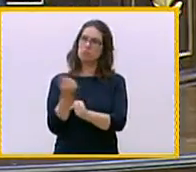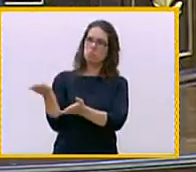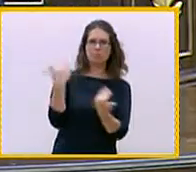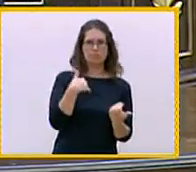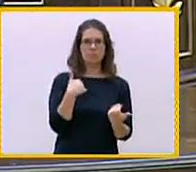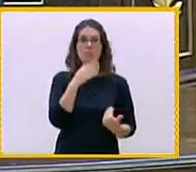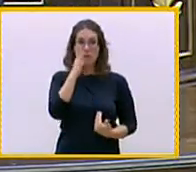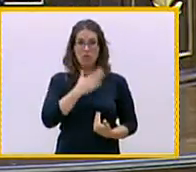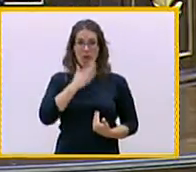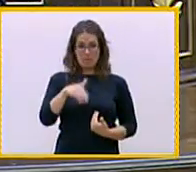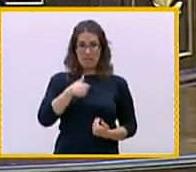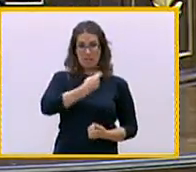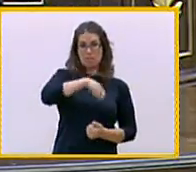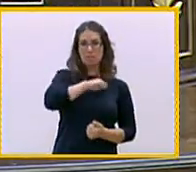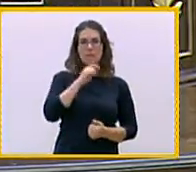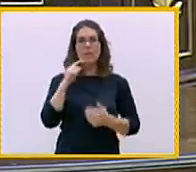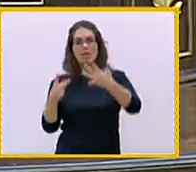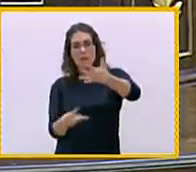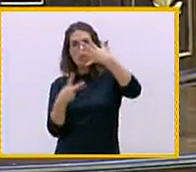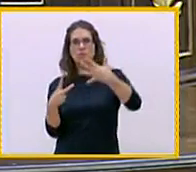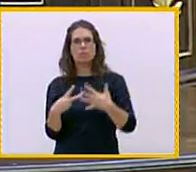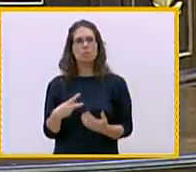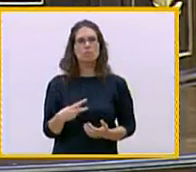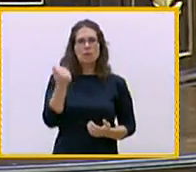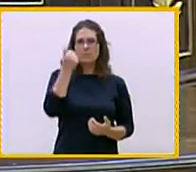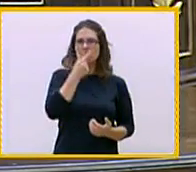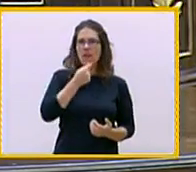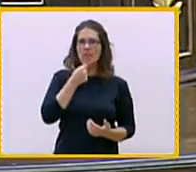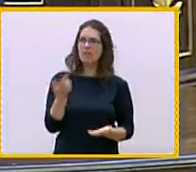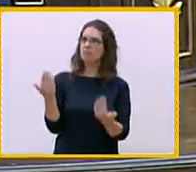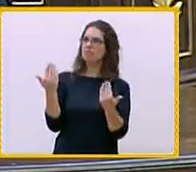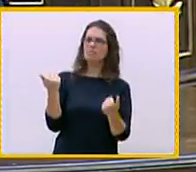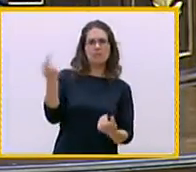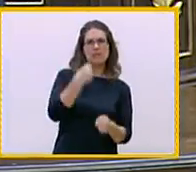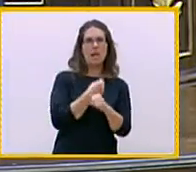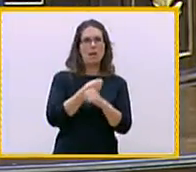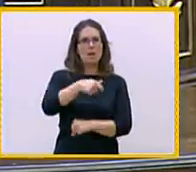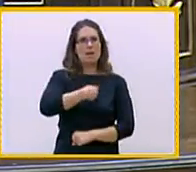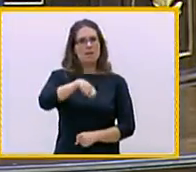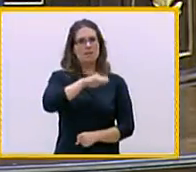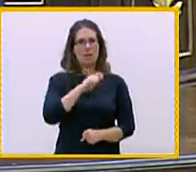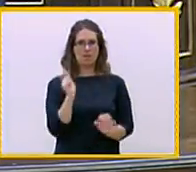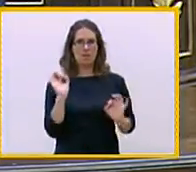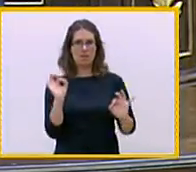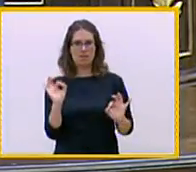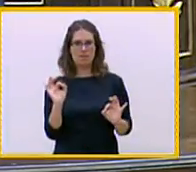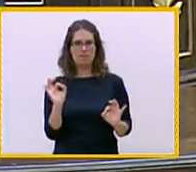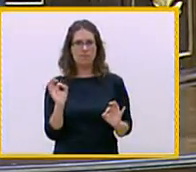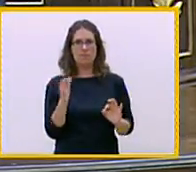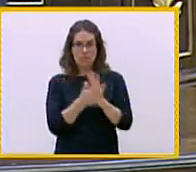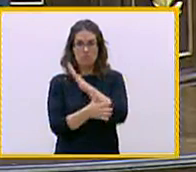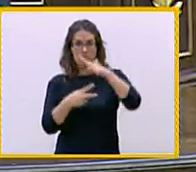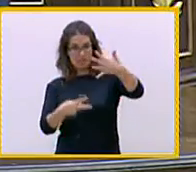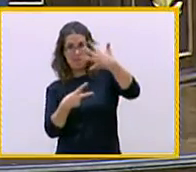en el 7º mayor receptor mundial de inversión extranjera directa en términos de stock, un ranking que